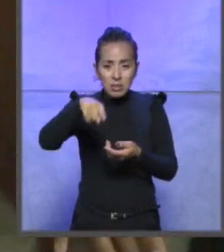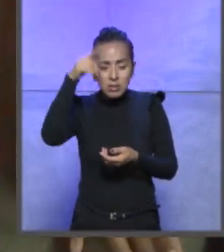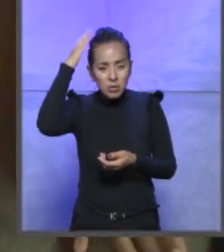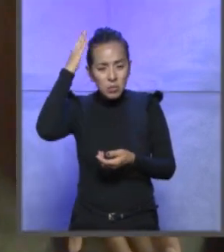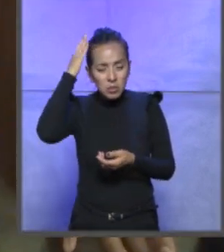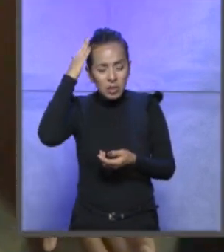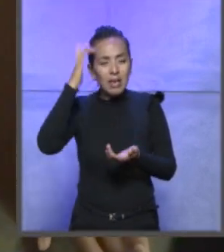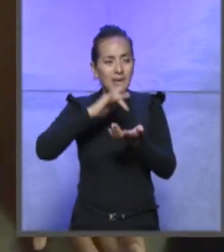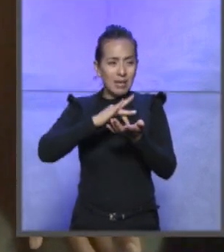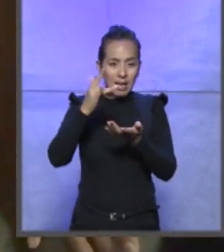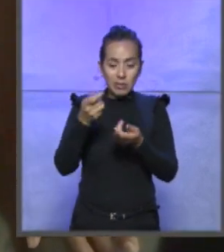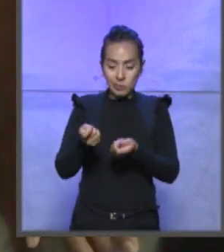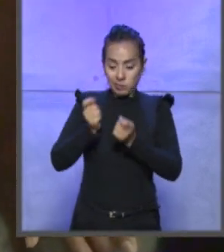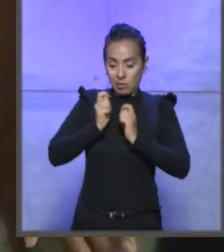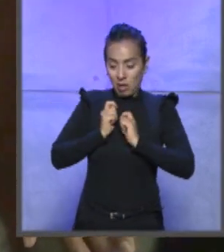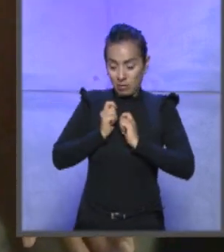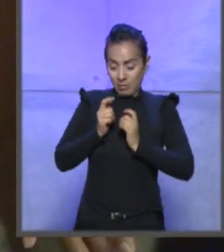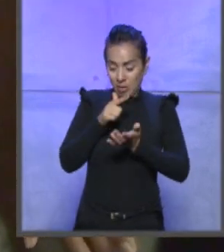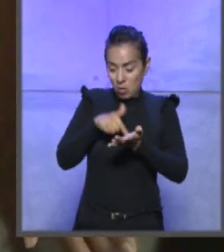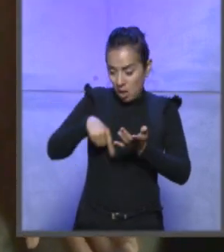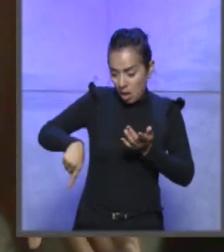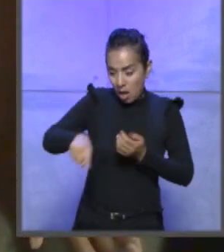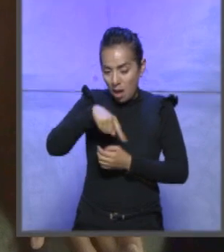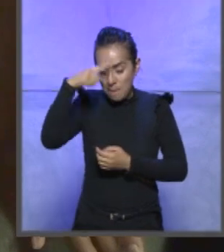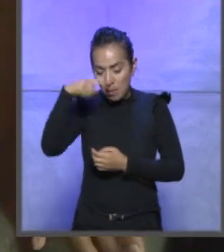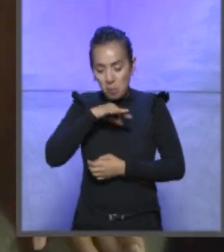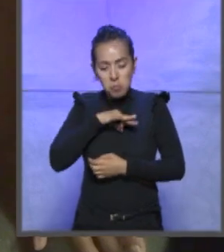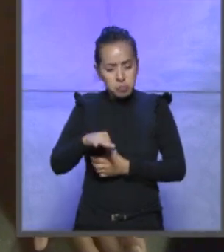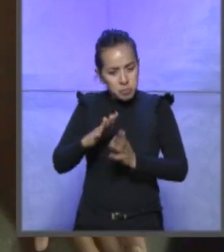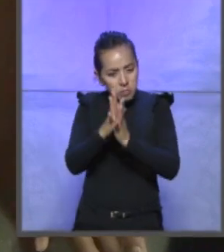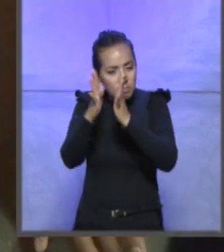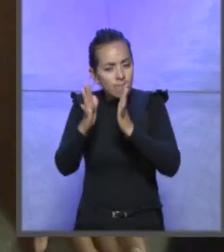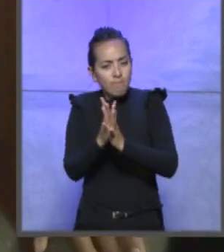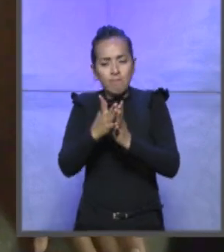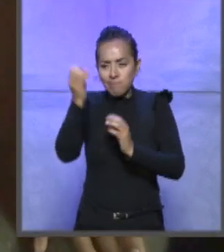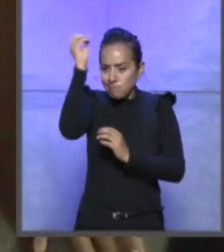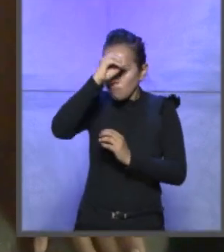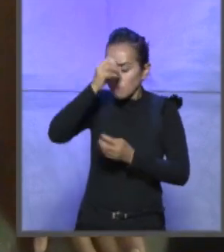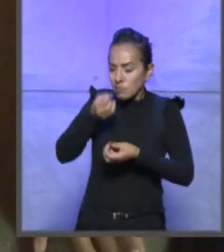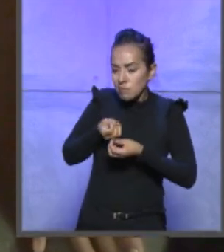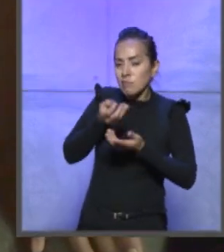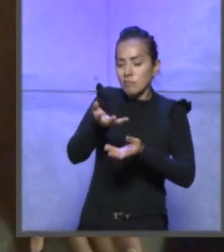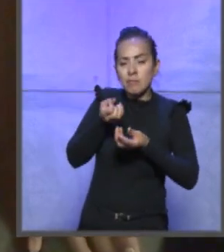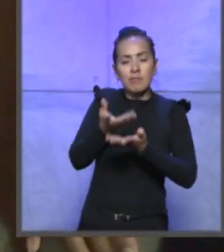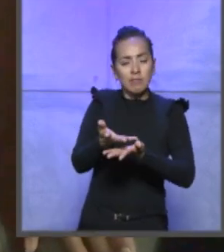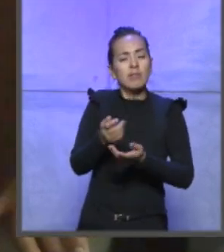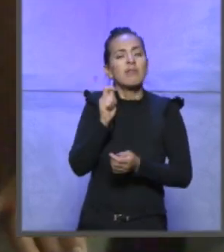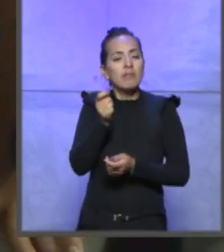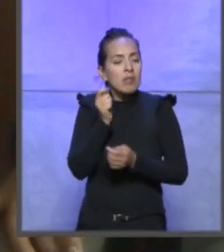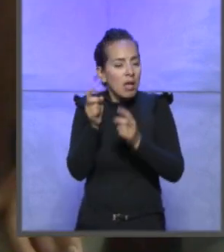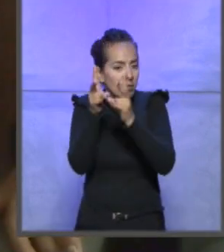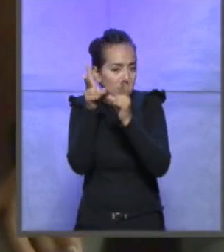autoridades y principalmente gracias por brindarnos este espacio a nosotros como jóvenes para poder alzar nuestra voz, para poder dar nuestra